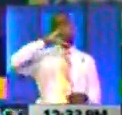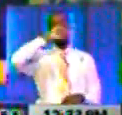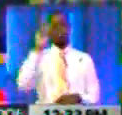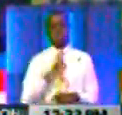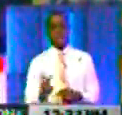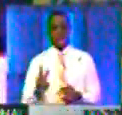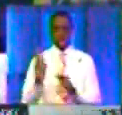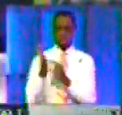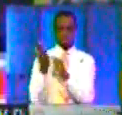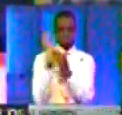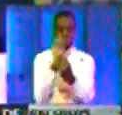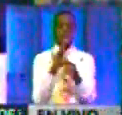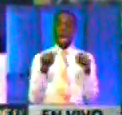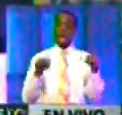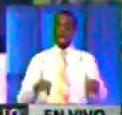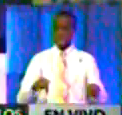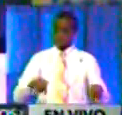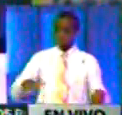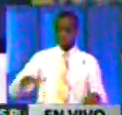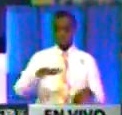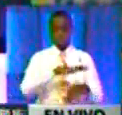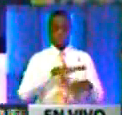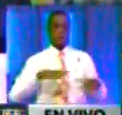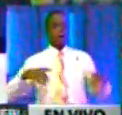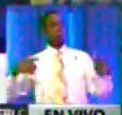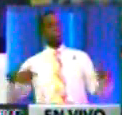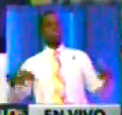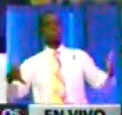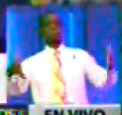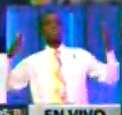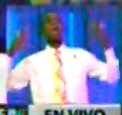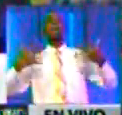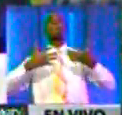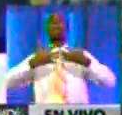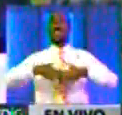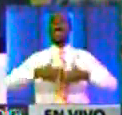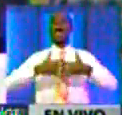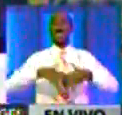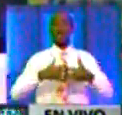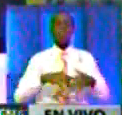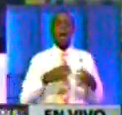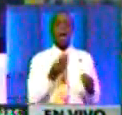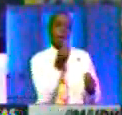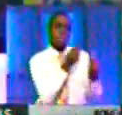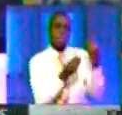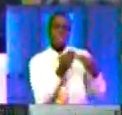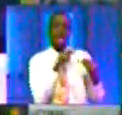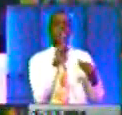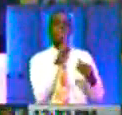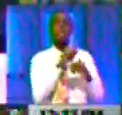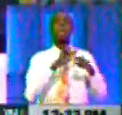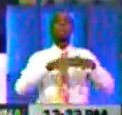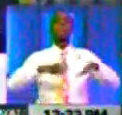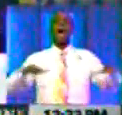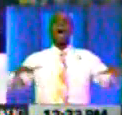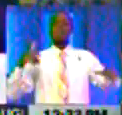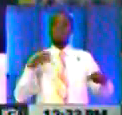Autódromo, en esta oportunidad desde la planta Balanceado La Mar, una planta en la cual estamos inaugurando